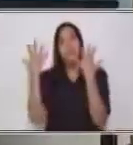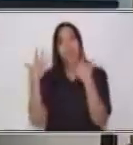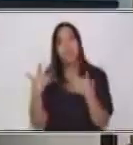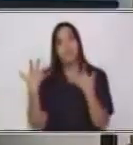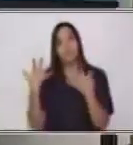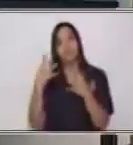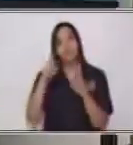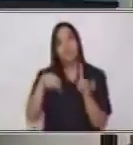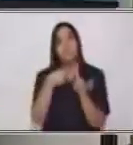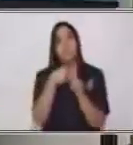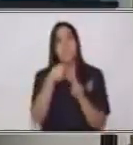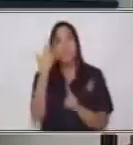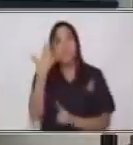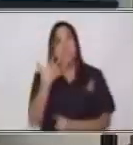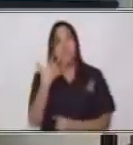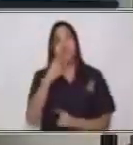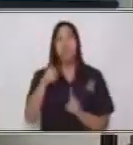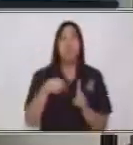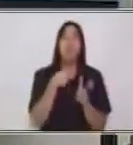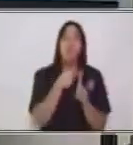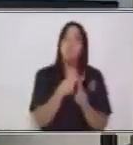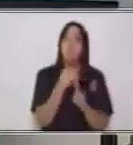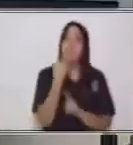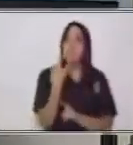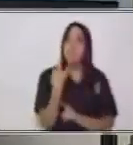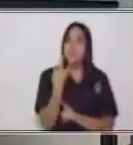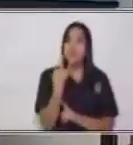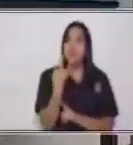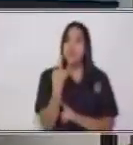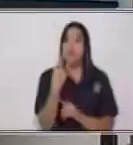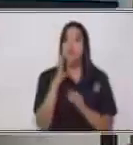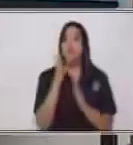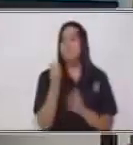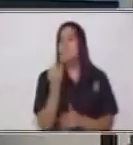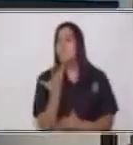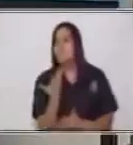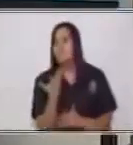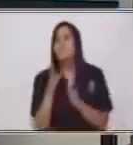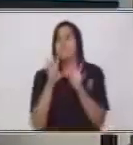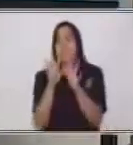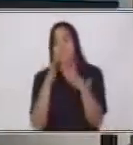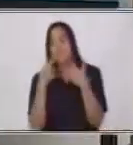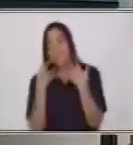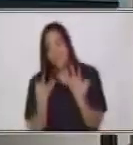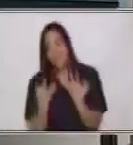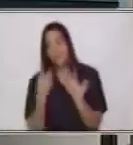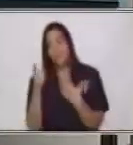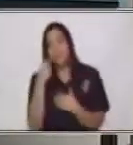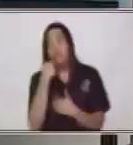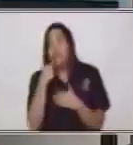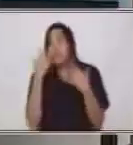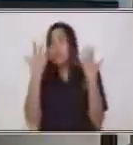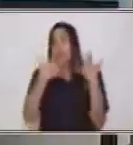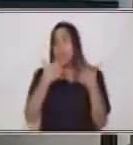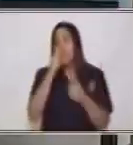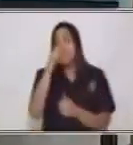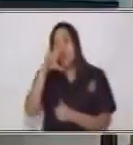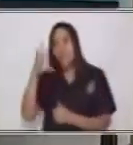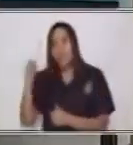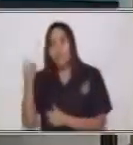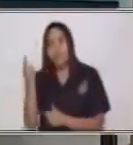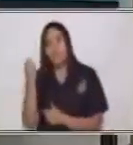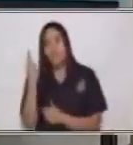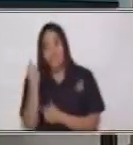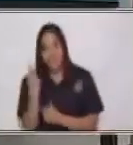10 más 5, 15 más 3, 18. Pero como aquí dice 10.50, ¿cuánto sería?